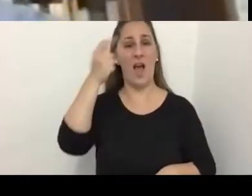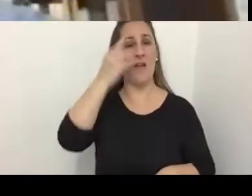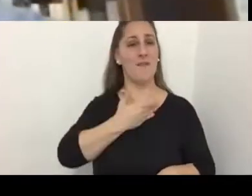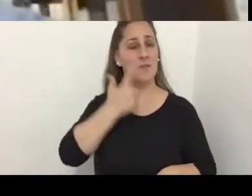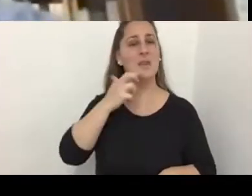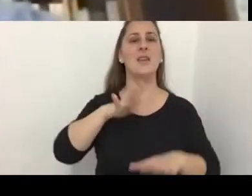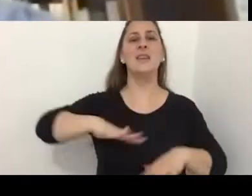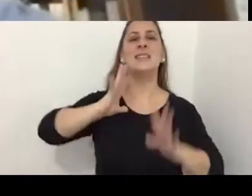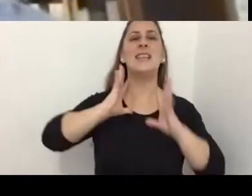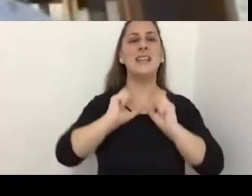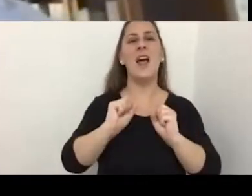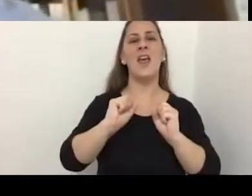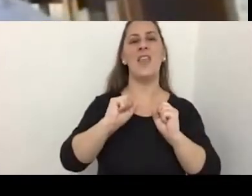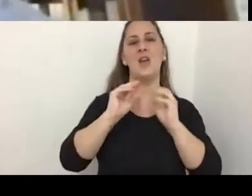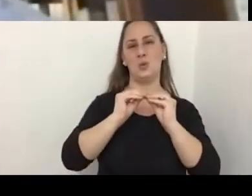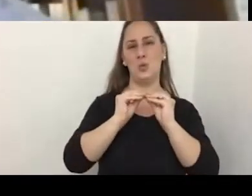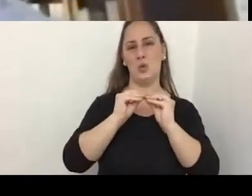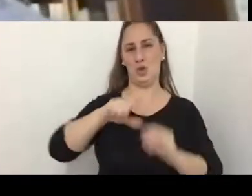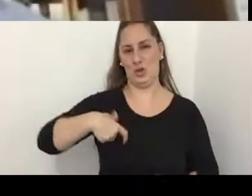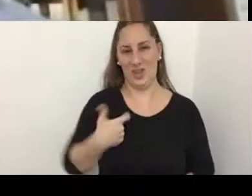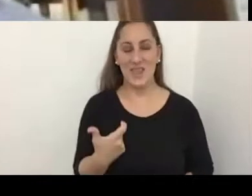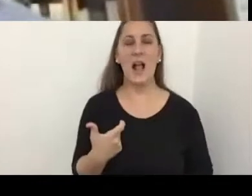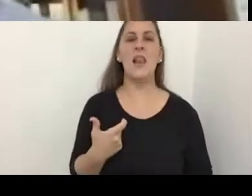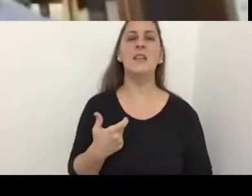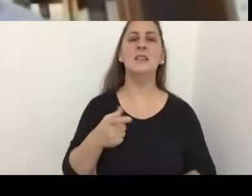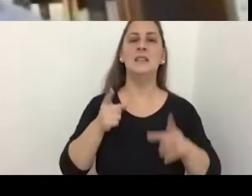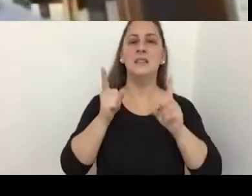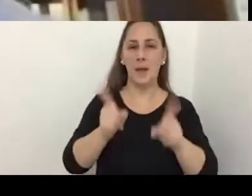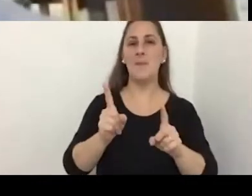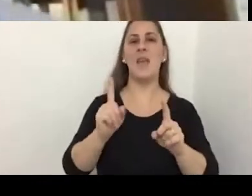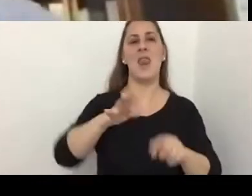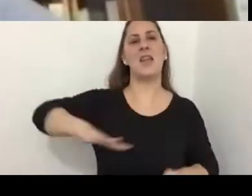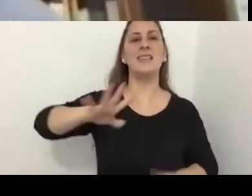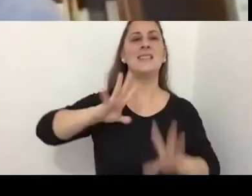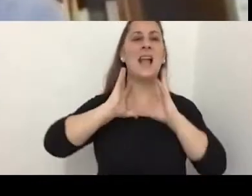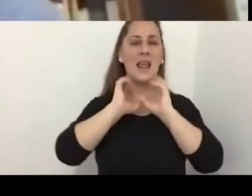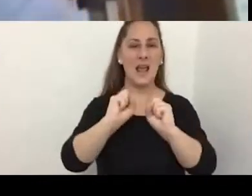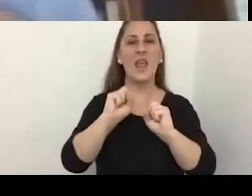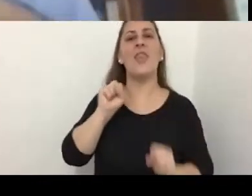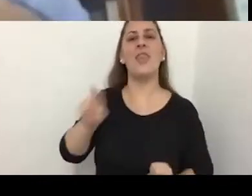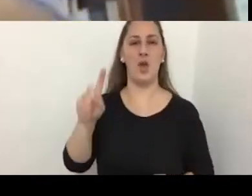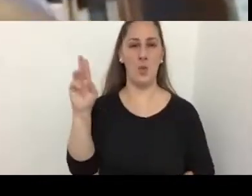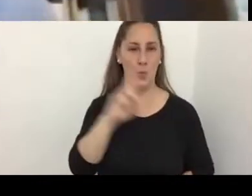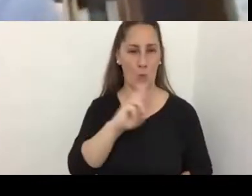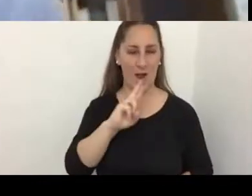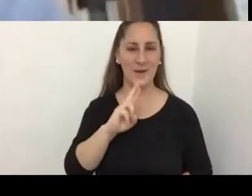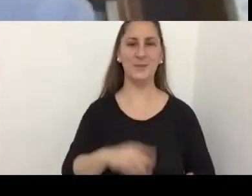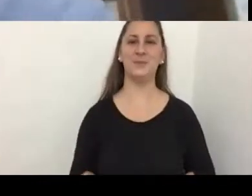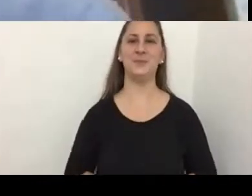de Asuntos Sindicales y a la Secretaría de la Mujer